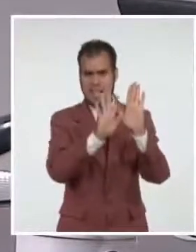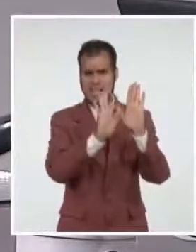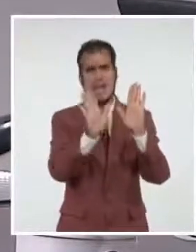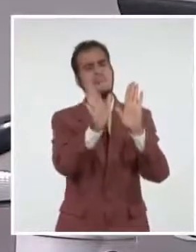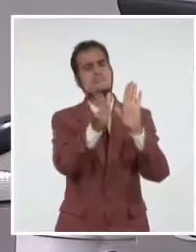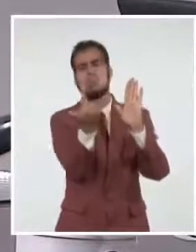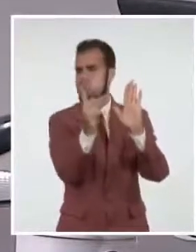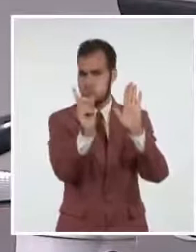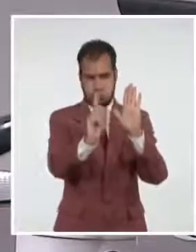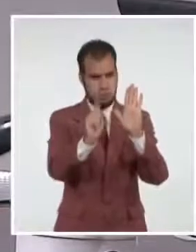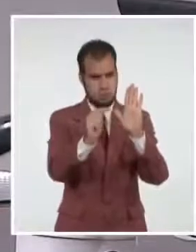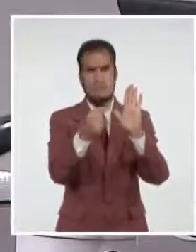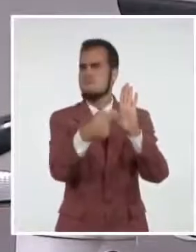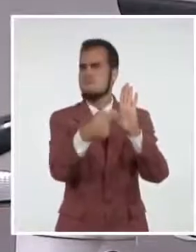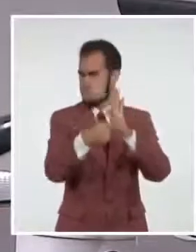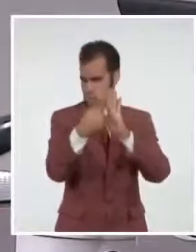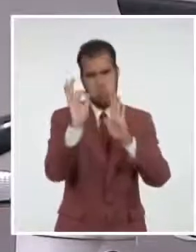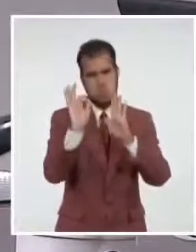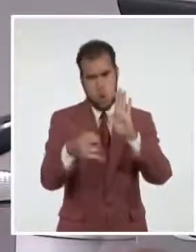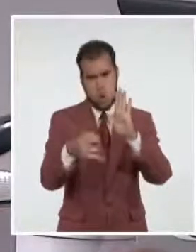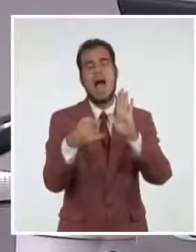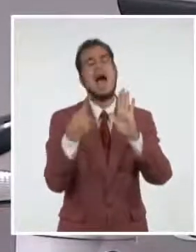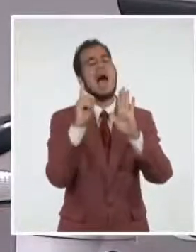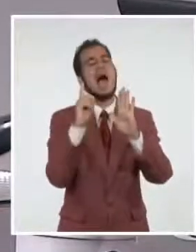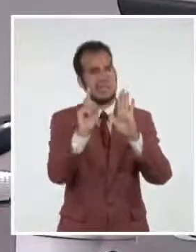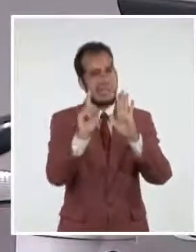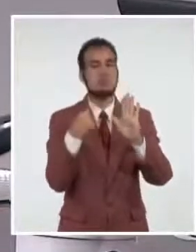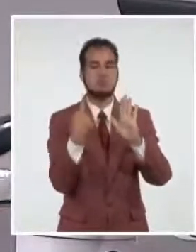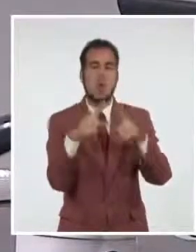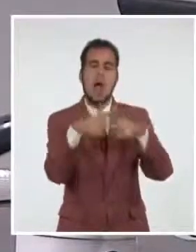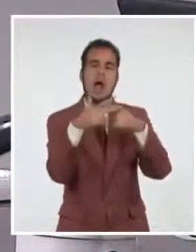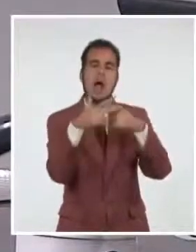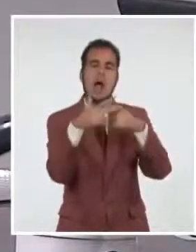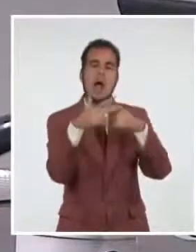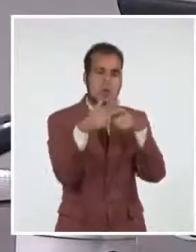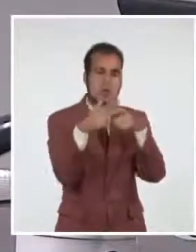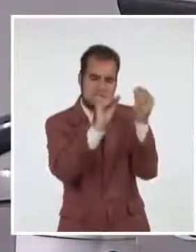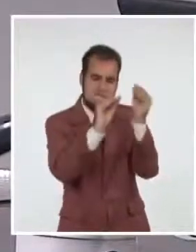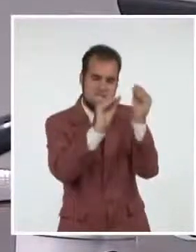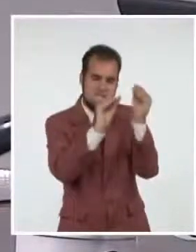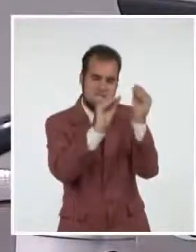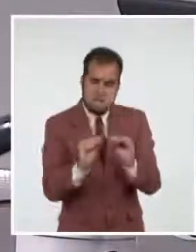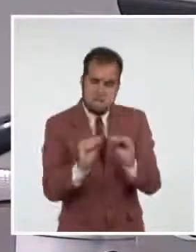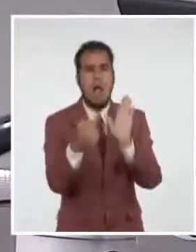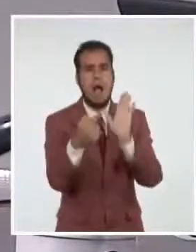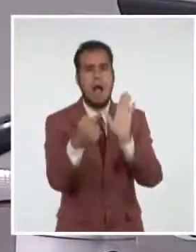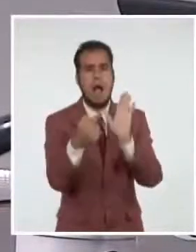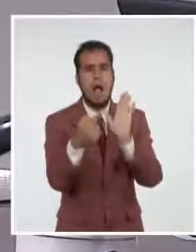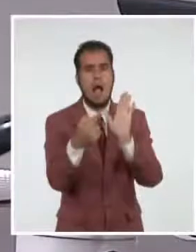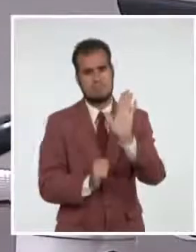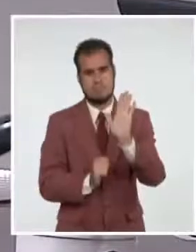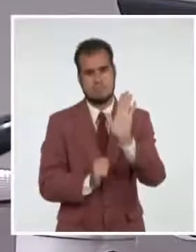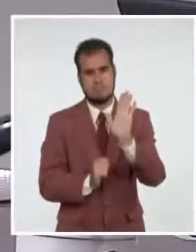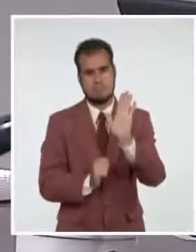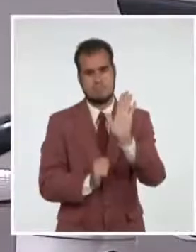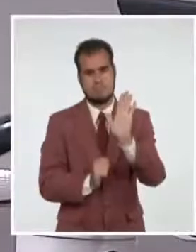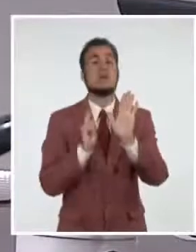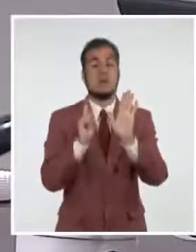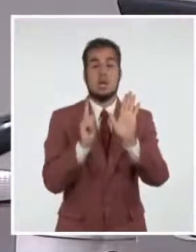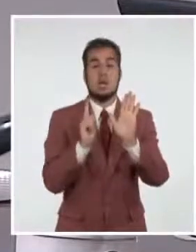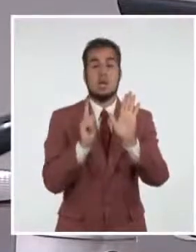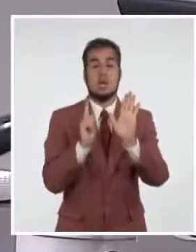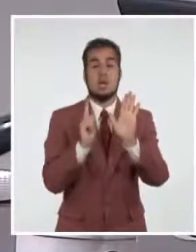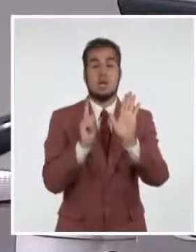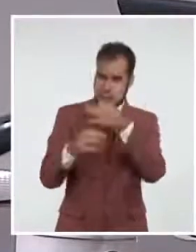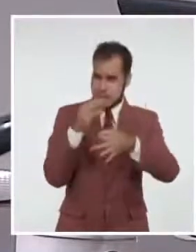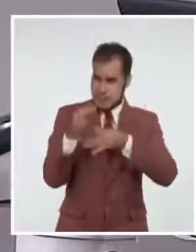ya a poder divulgar el protocolo en su versión 7. Sin embargo, esto que venimos a explicar un poco a dúo entre Durán y